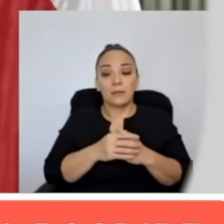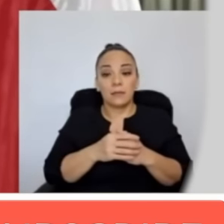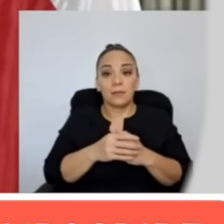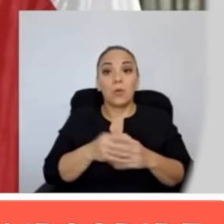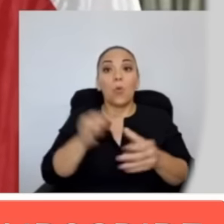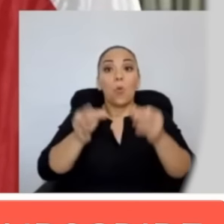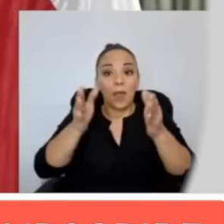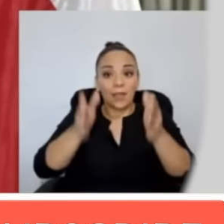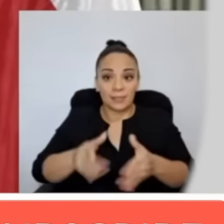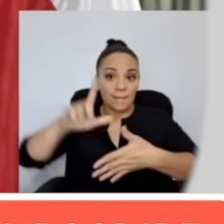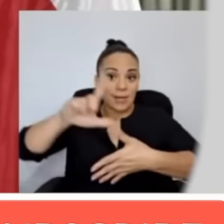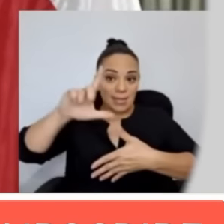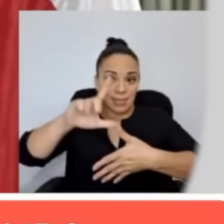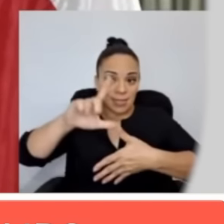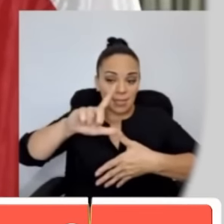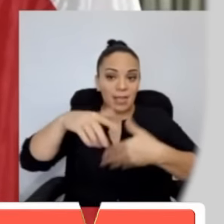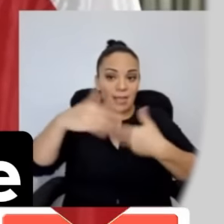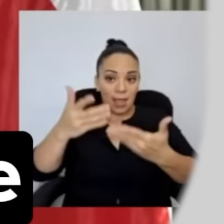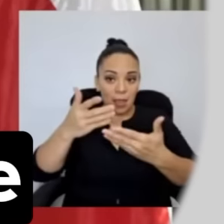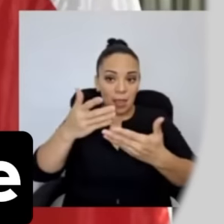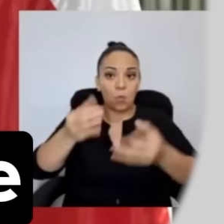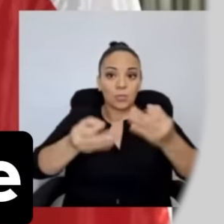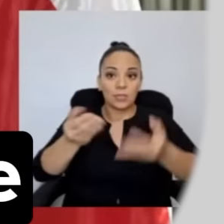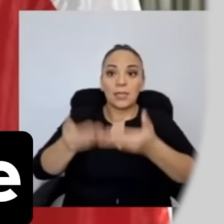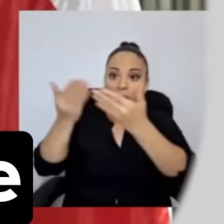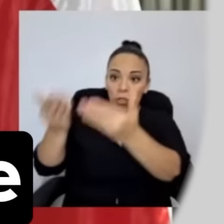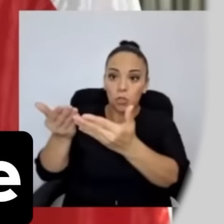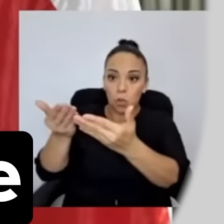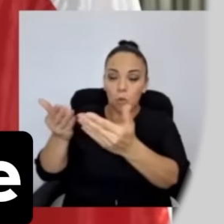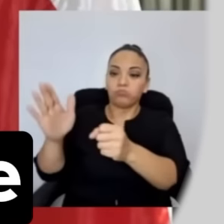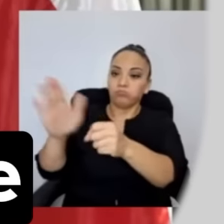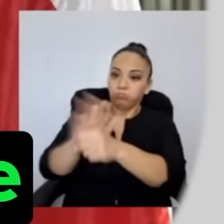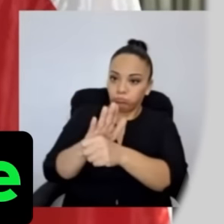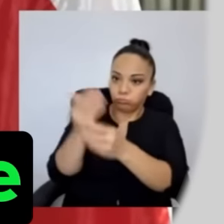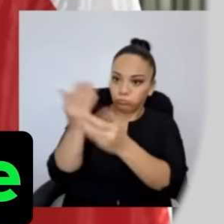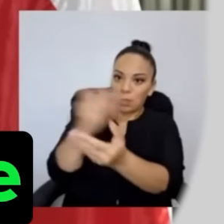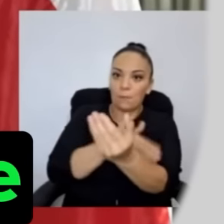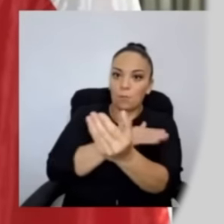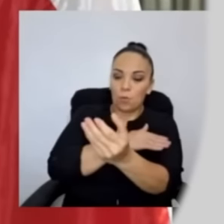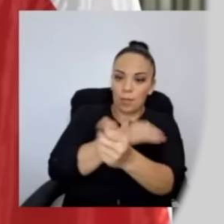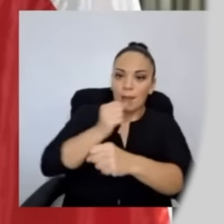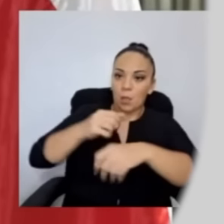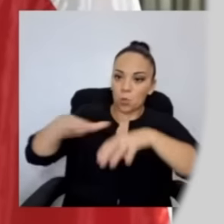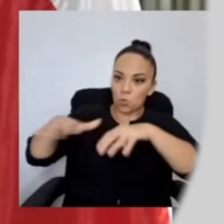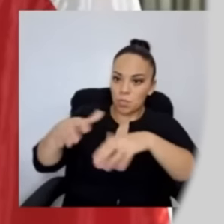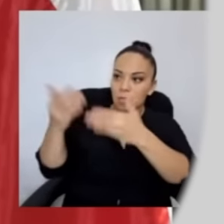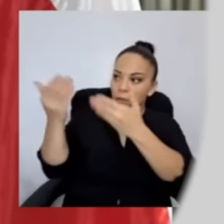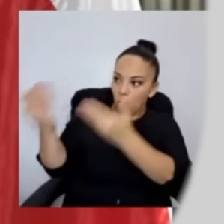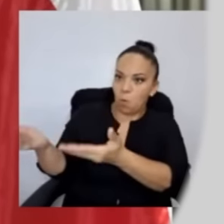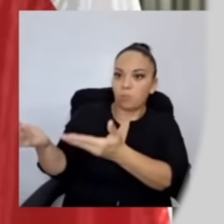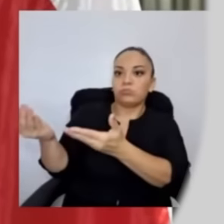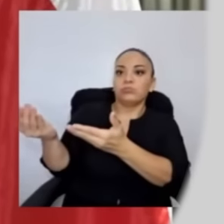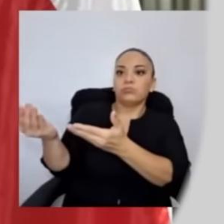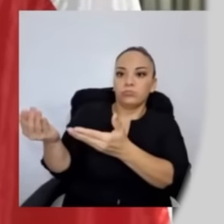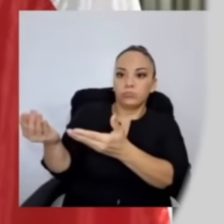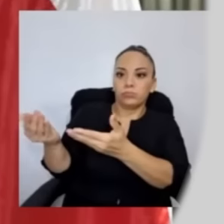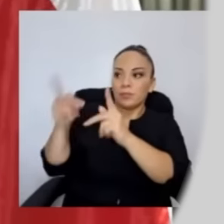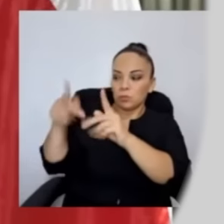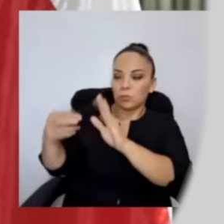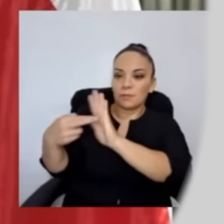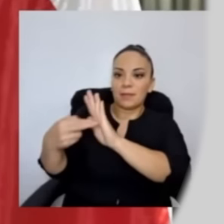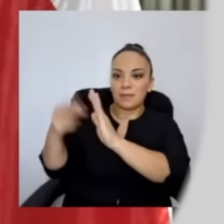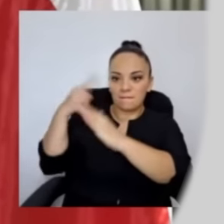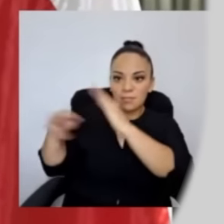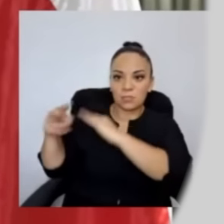absoluto al Ejecutivo, a un líder, a un representante de una visión, a través